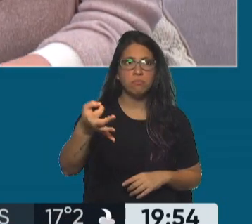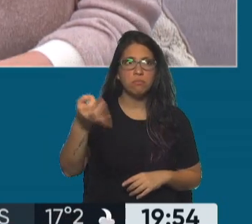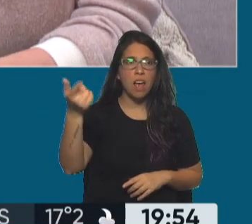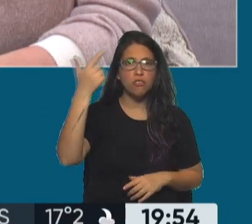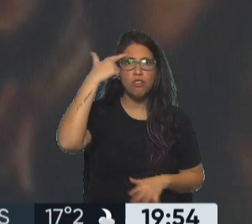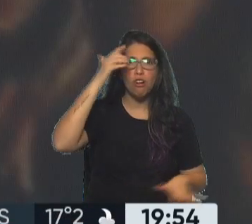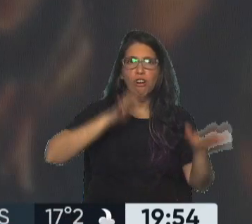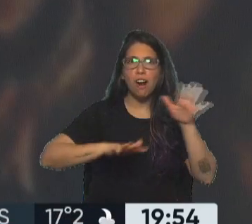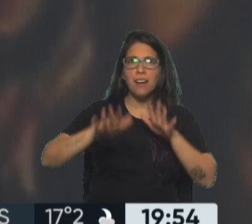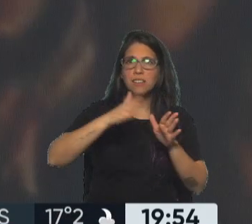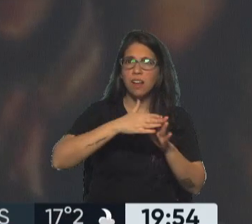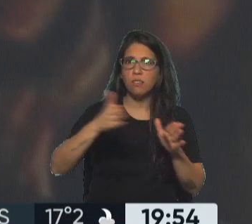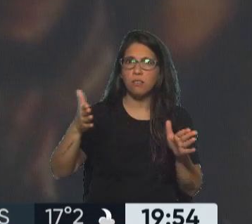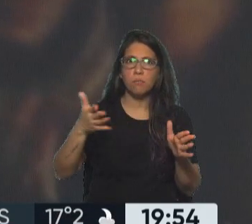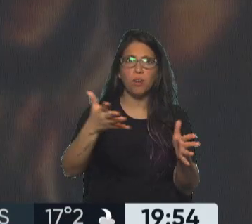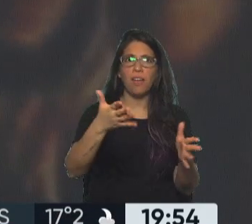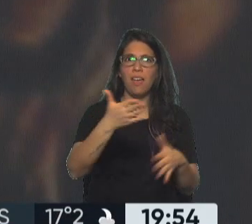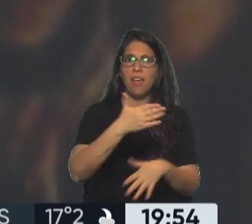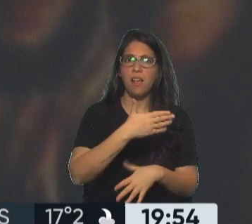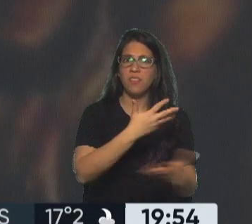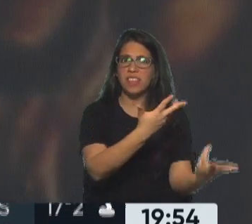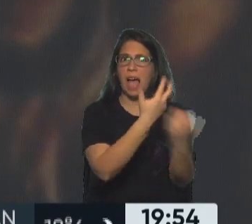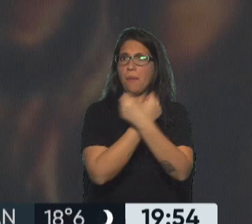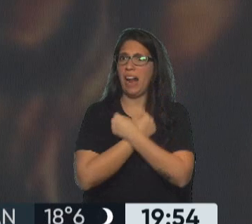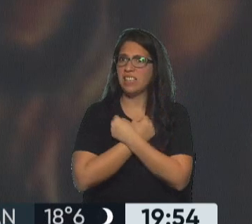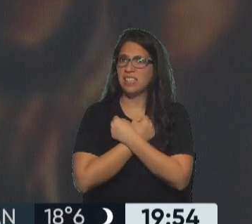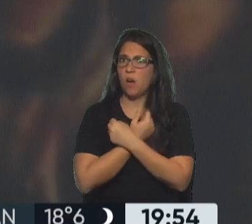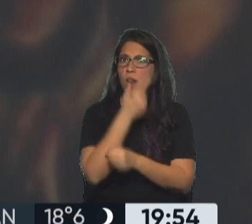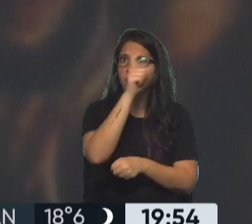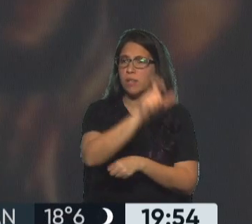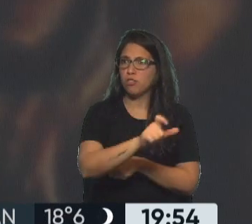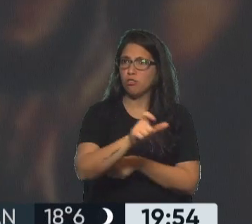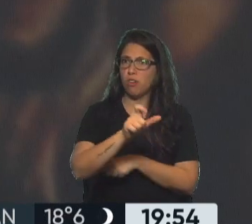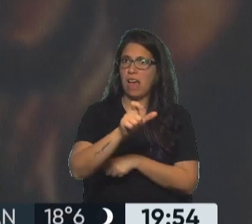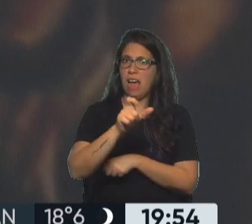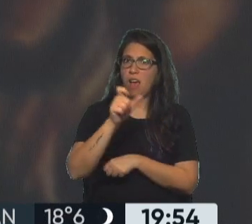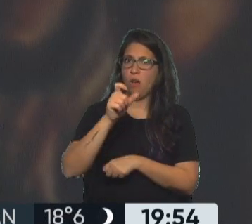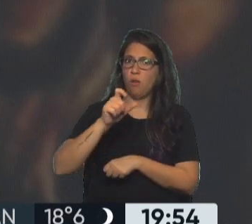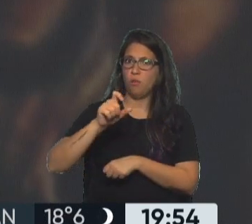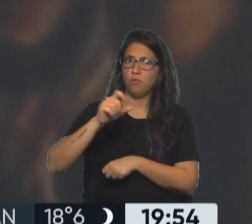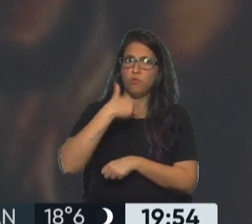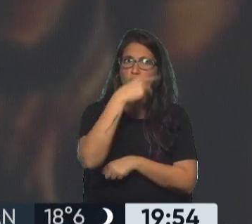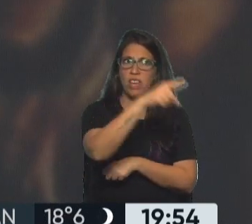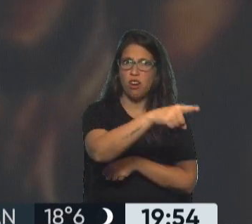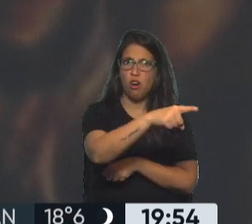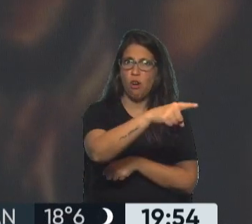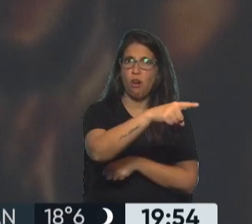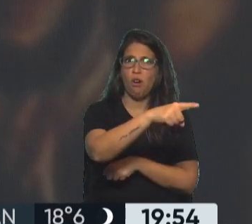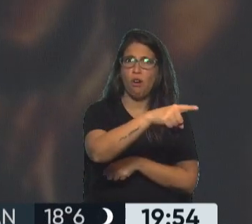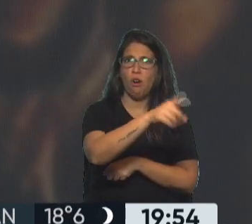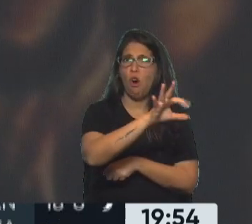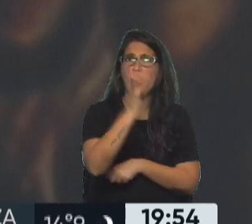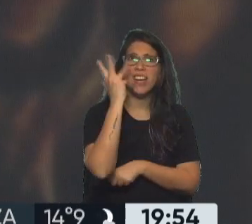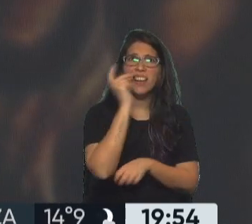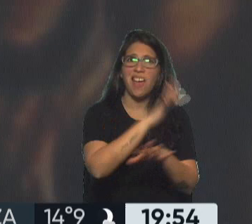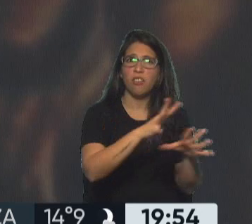armar, claro, porque te abraza alguien que a lo mejor su hijo o su